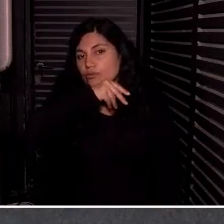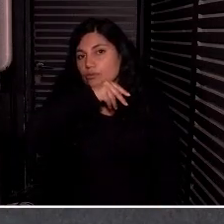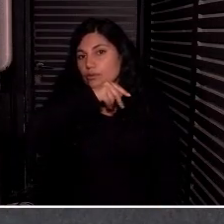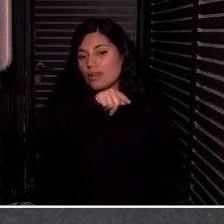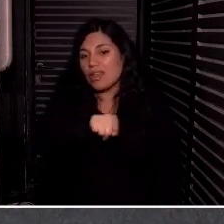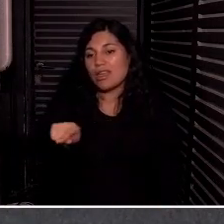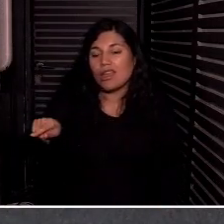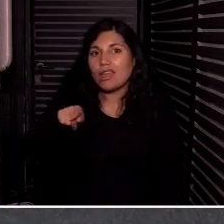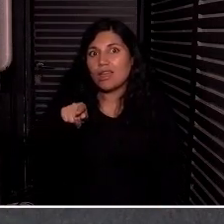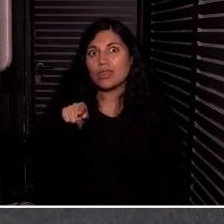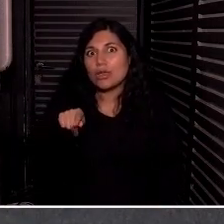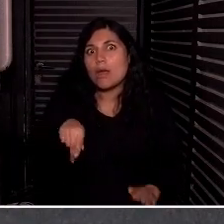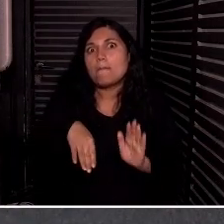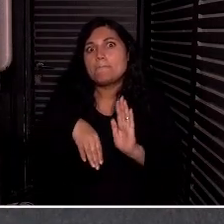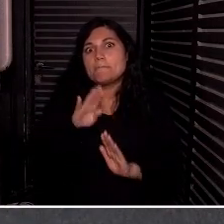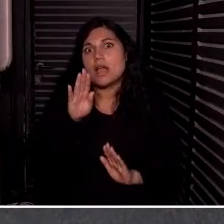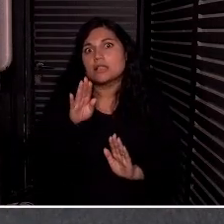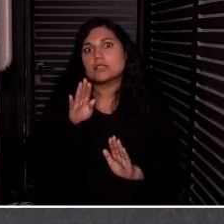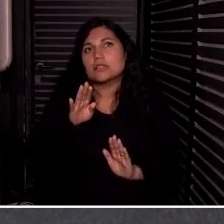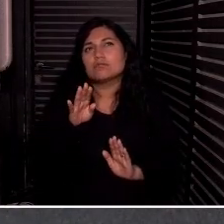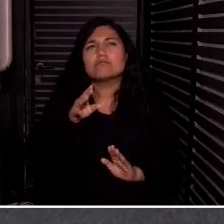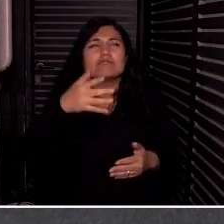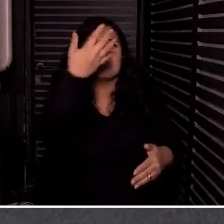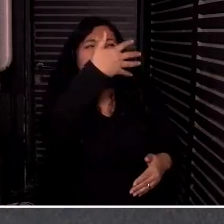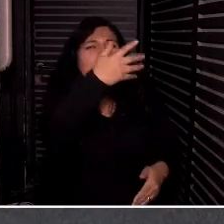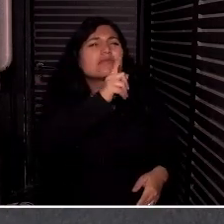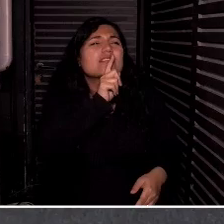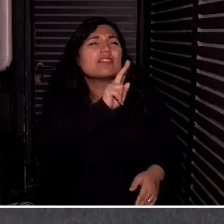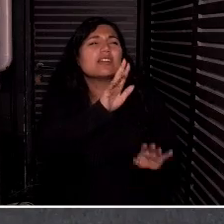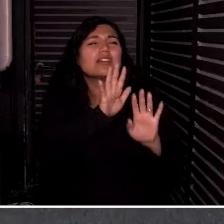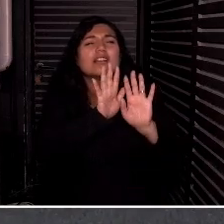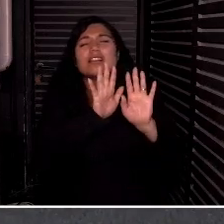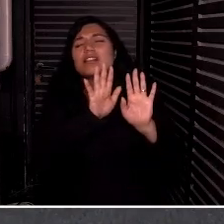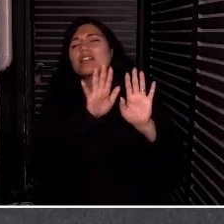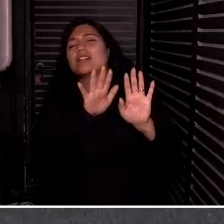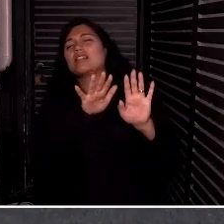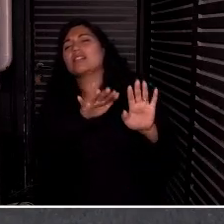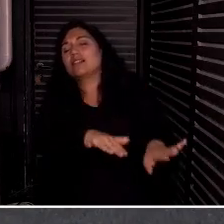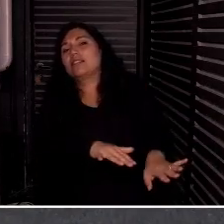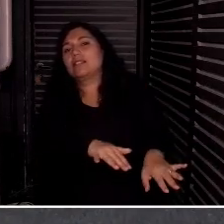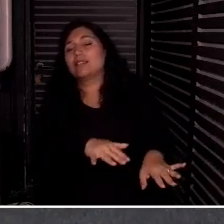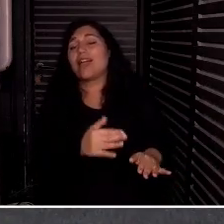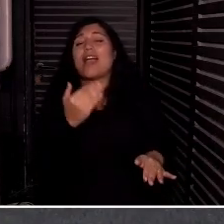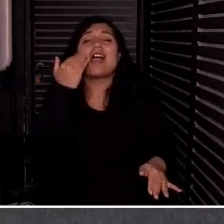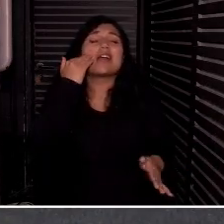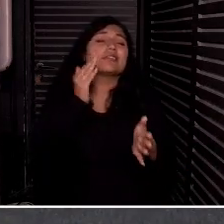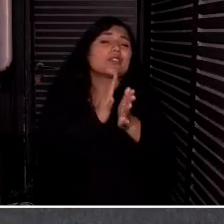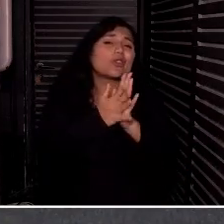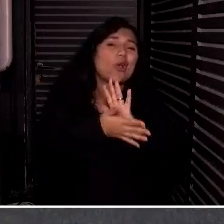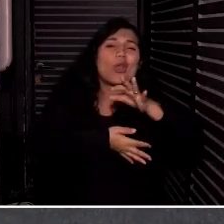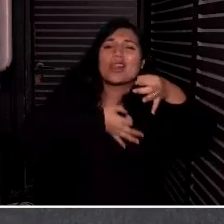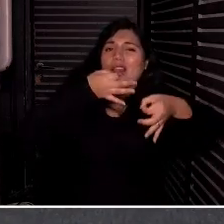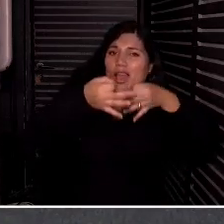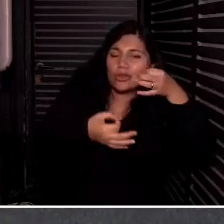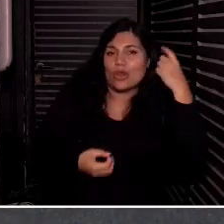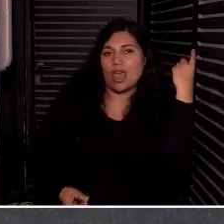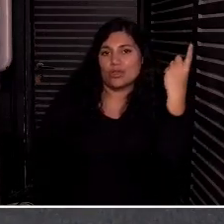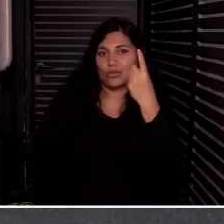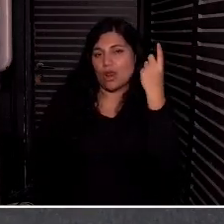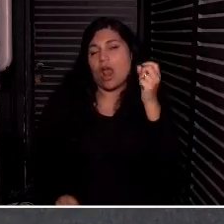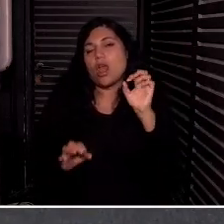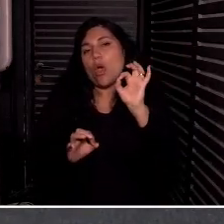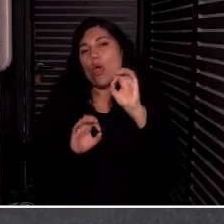Ellos están cada vez más lejos de esas pantallas y están más lejos de casi todo lo que tenga que ver con relatos nacionales O